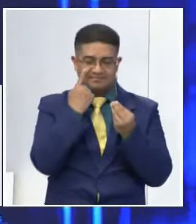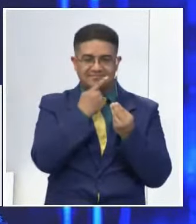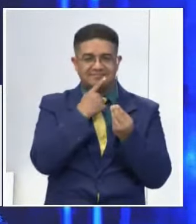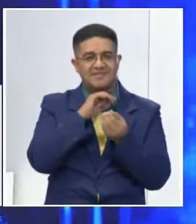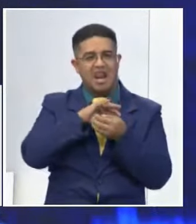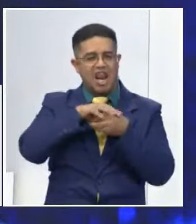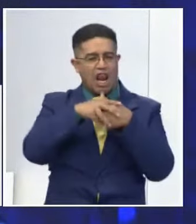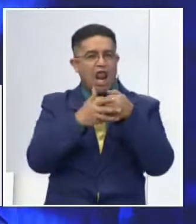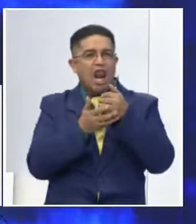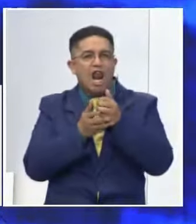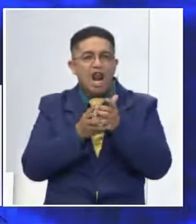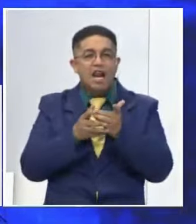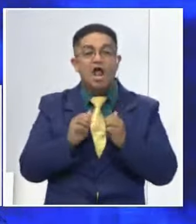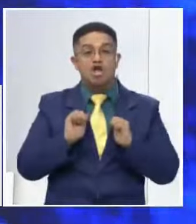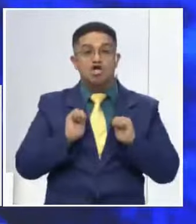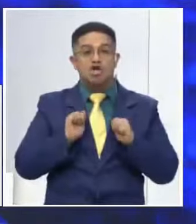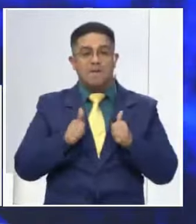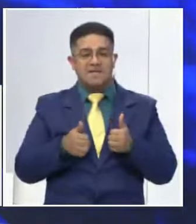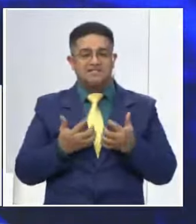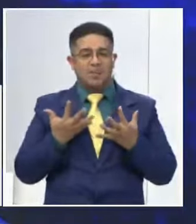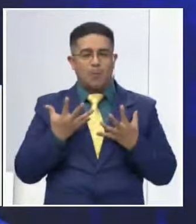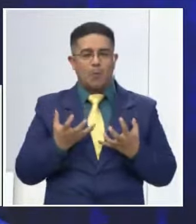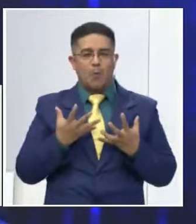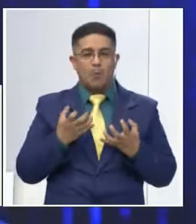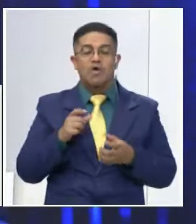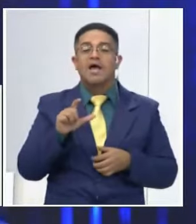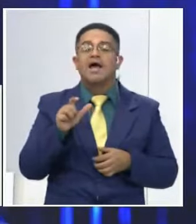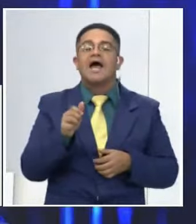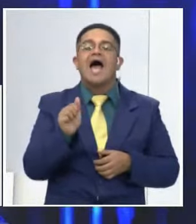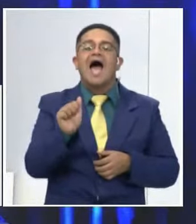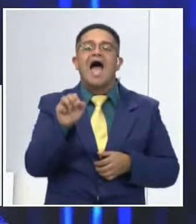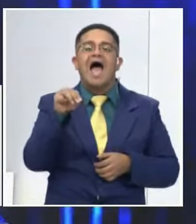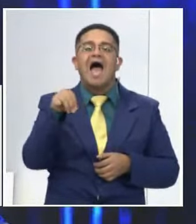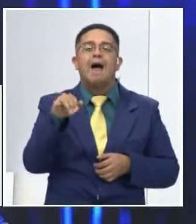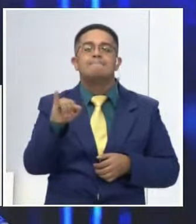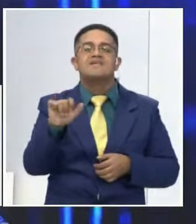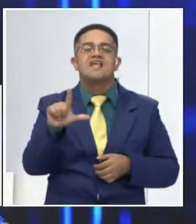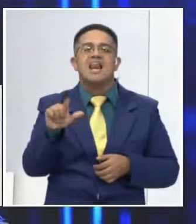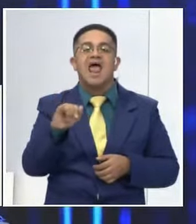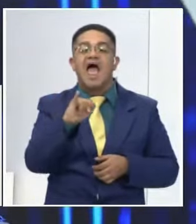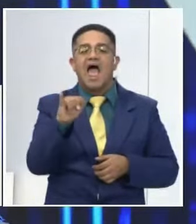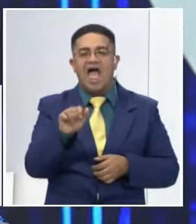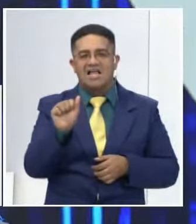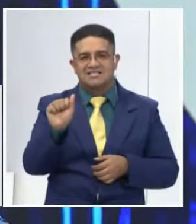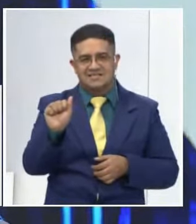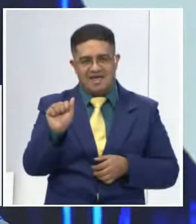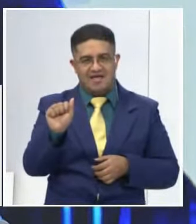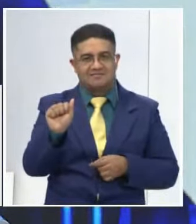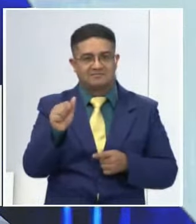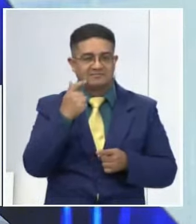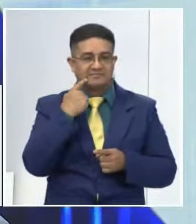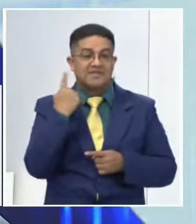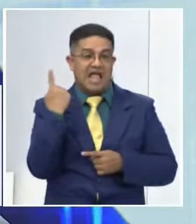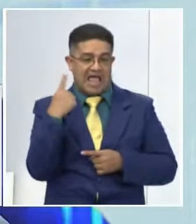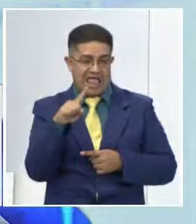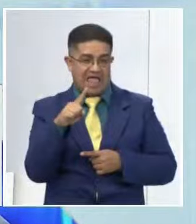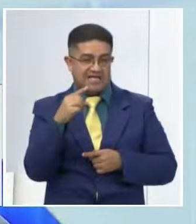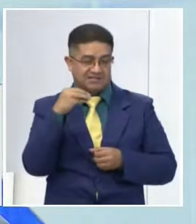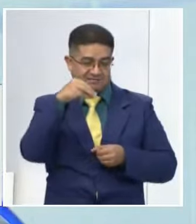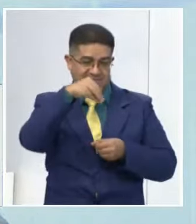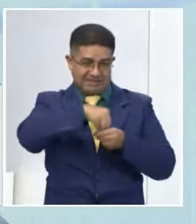ellos comienzan a digerirse a través de una enzima llamada la amilasa salival. Tenemos una amilasa serológica que se encuentra en nuestro